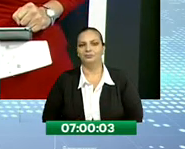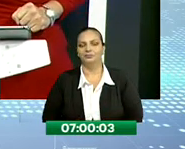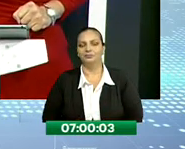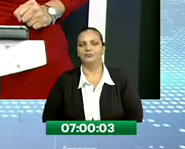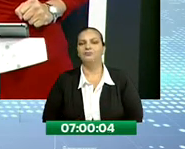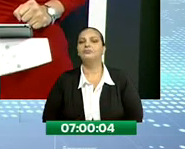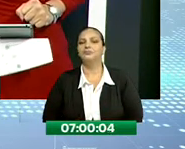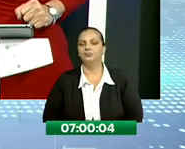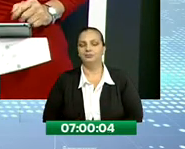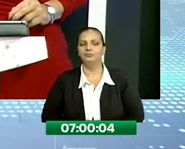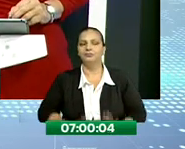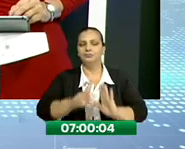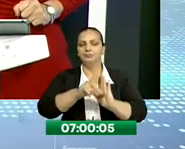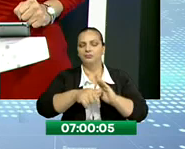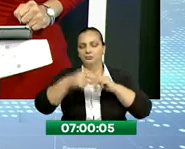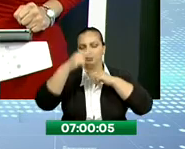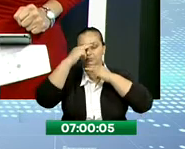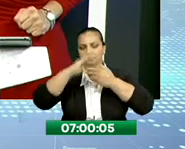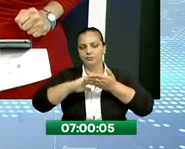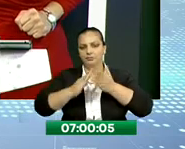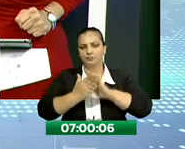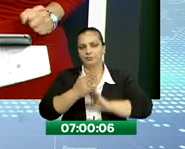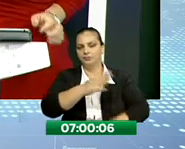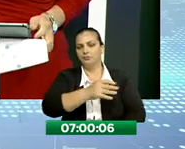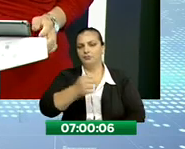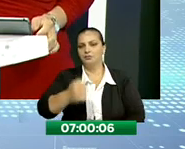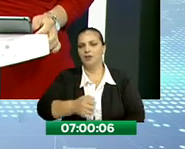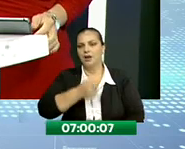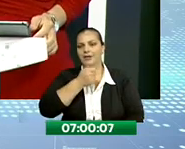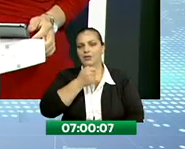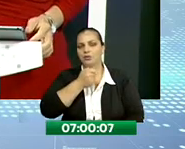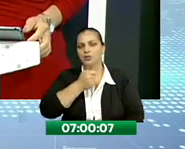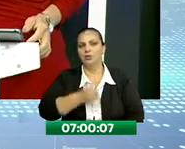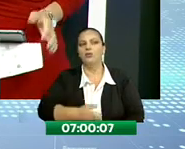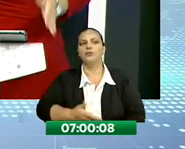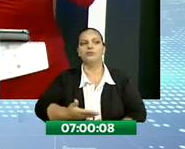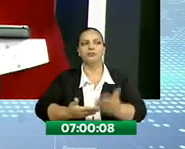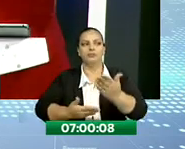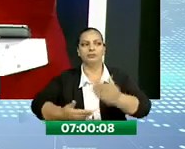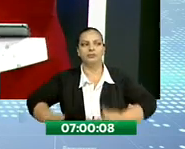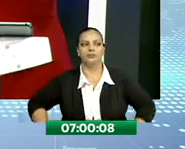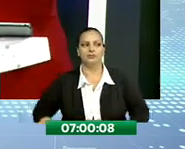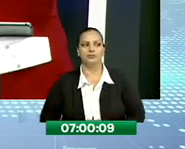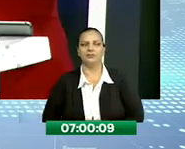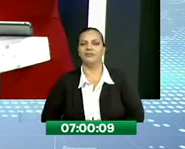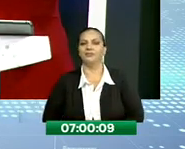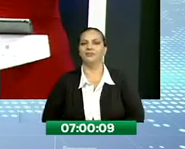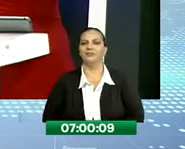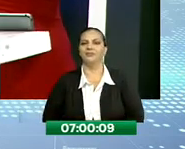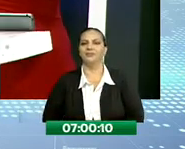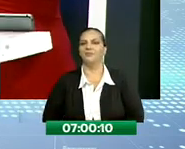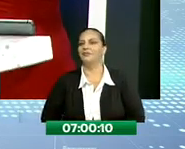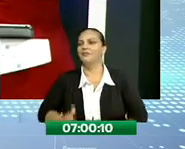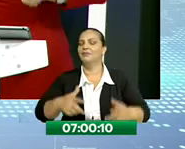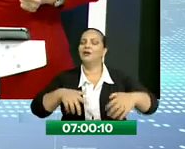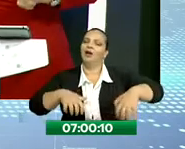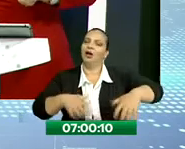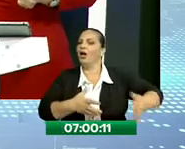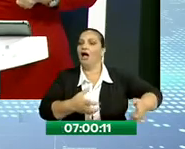reporte, Bombón, y el Sol se incorporará más adelante a esta emisión informativa. ¿Me lleva el monigote? No, por favor, no diga